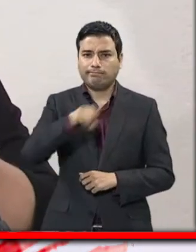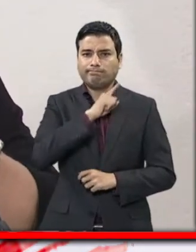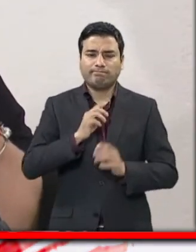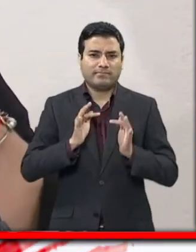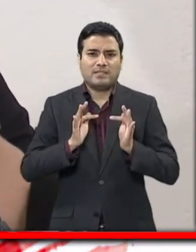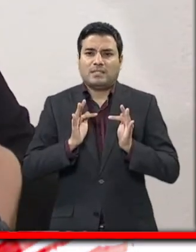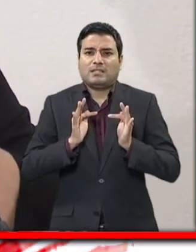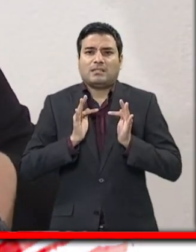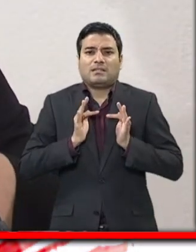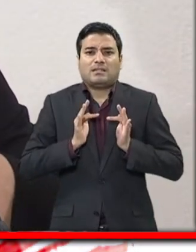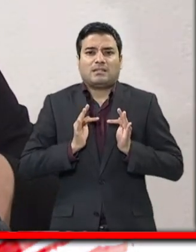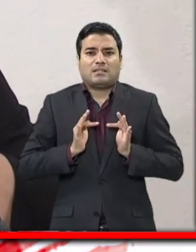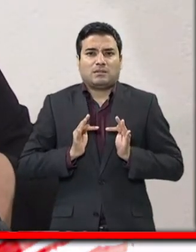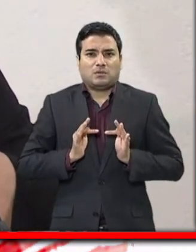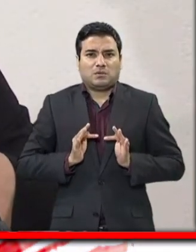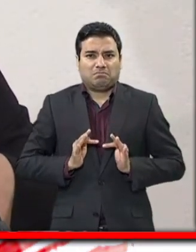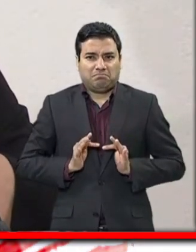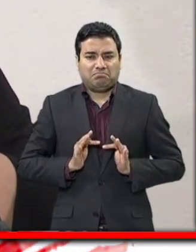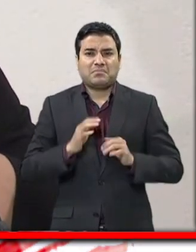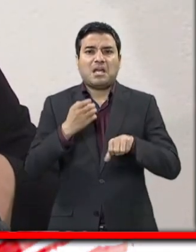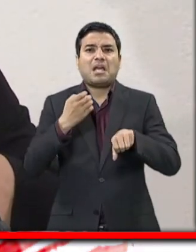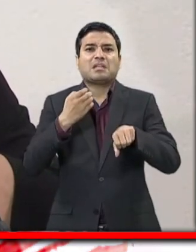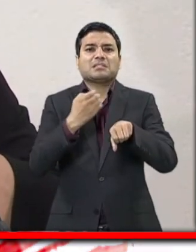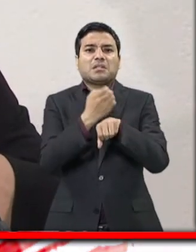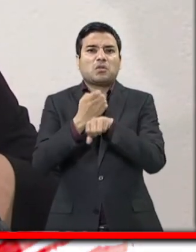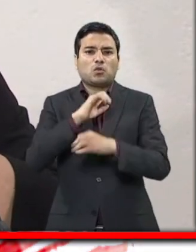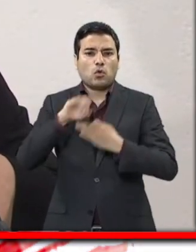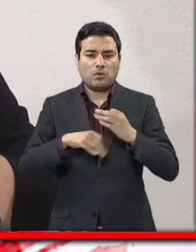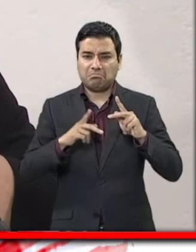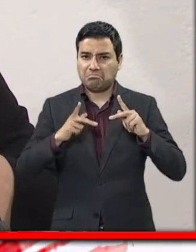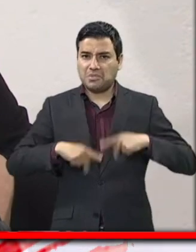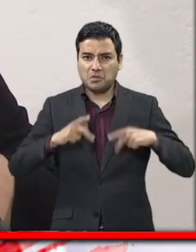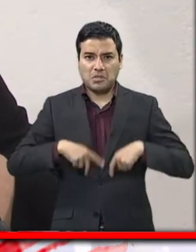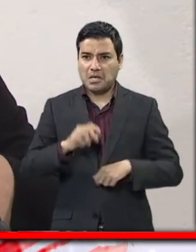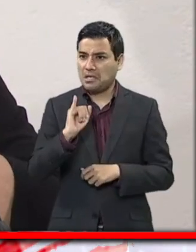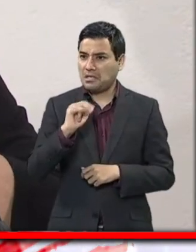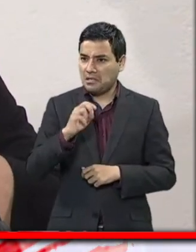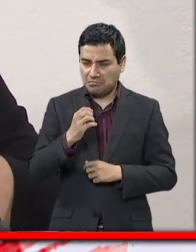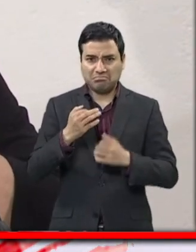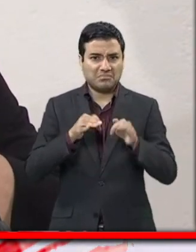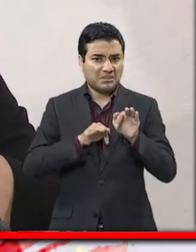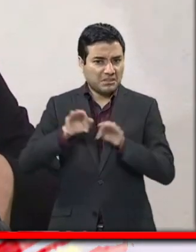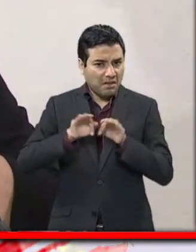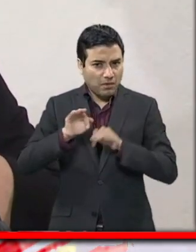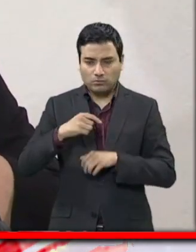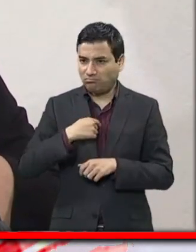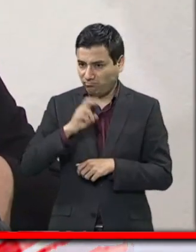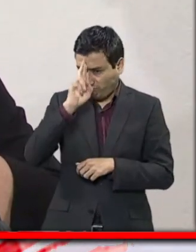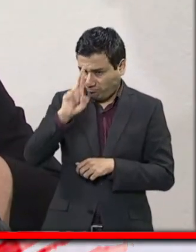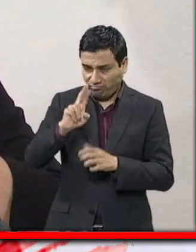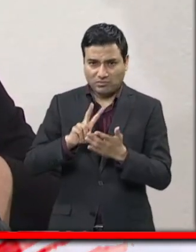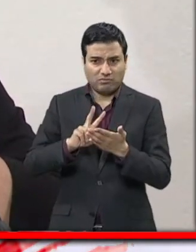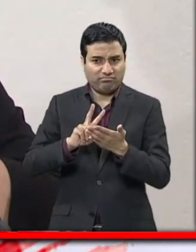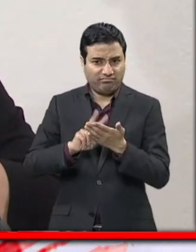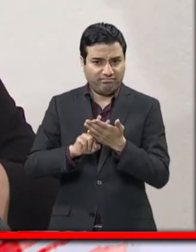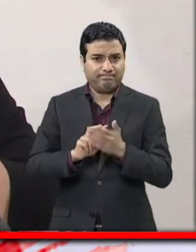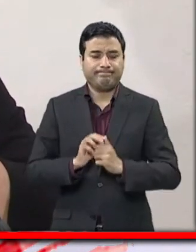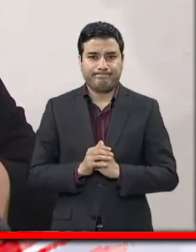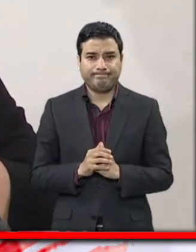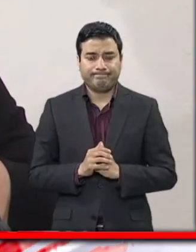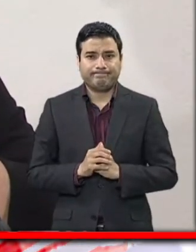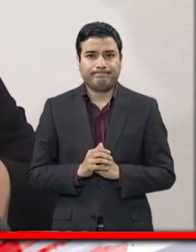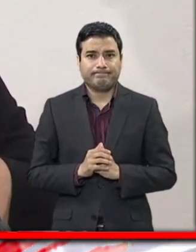suficiente en todas y cada una de las entidades ni una falta a sus ni un agravio a su situación laboral